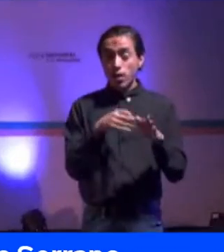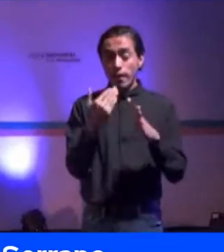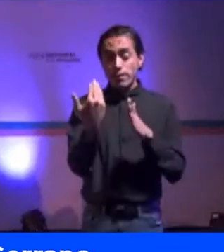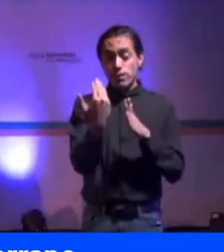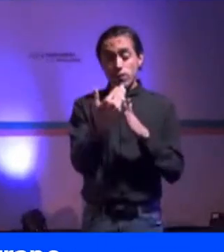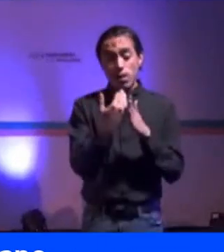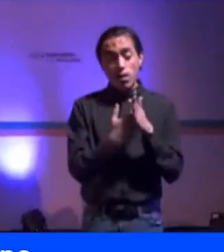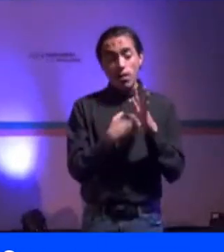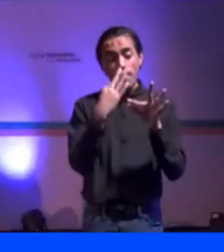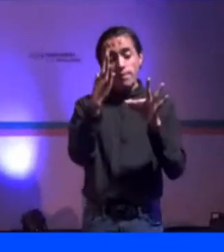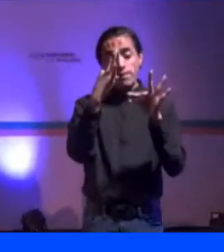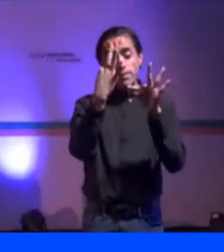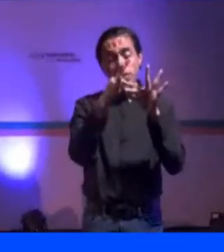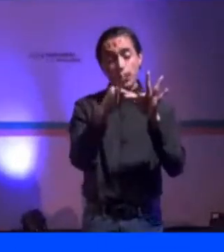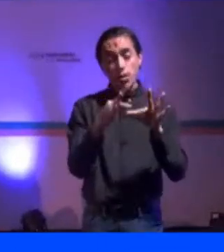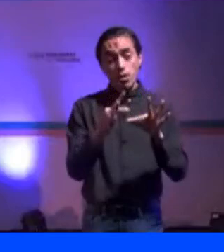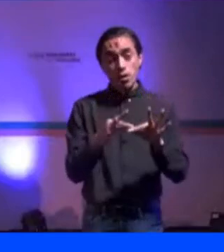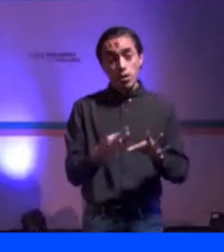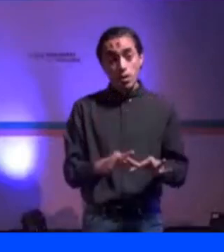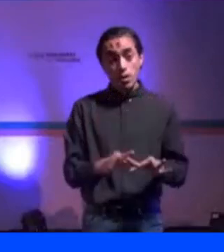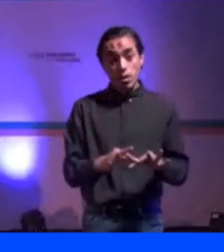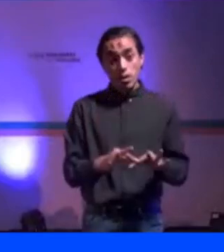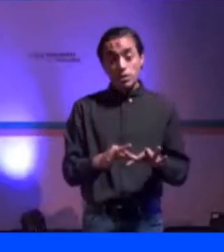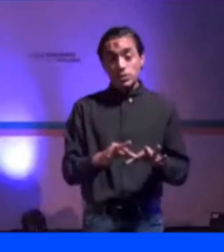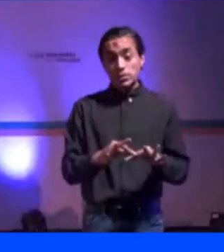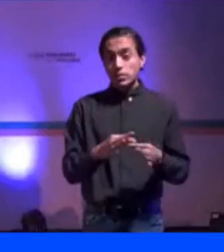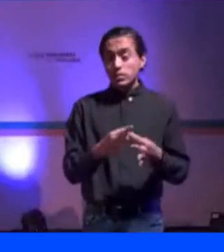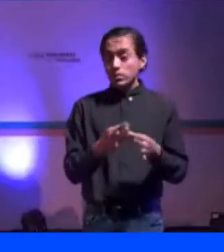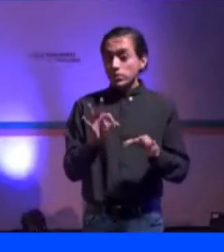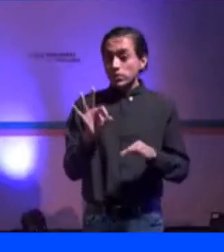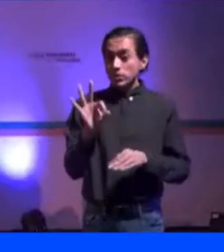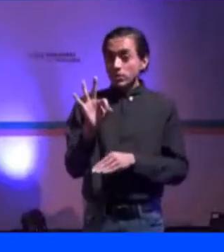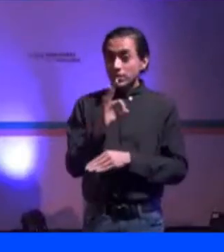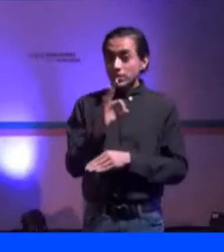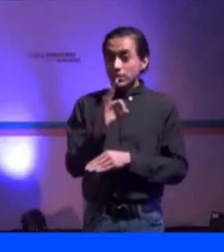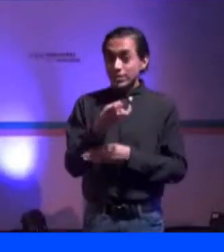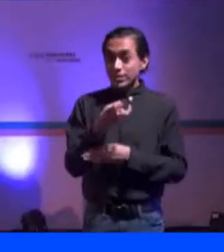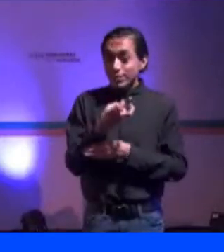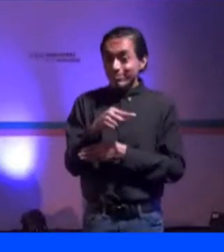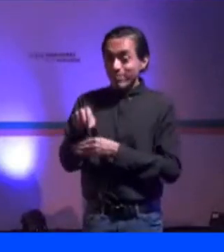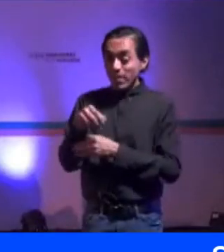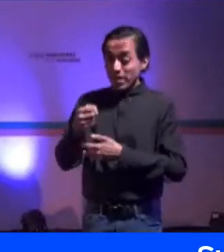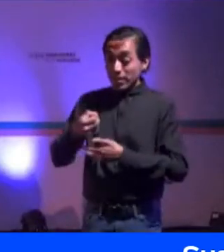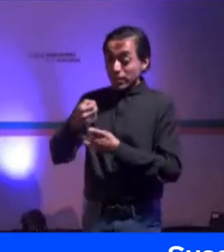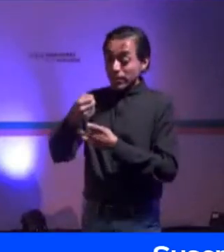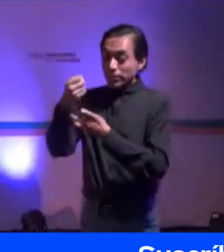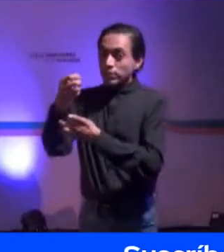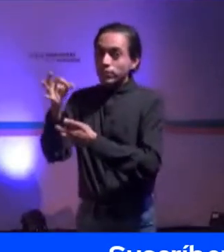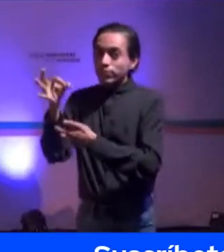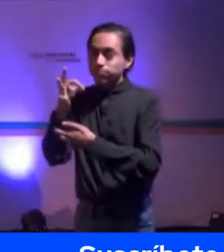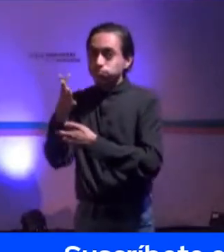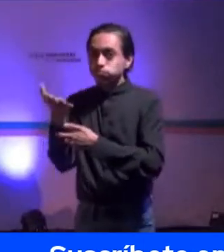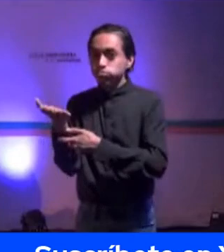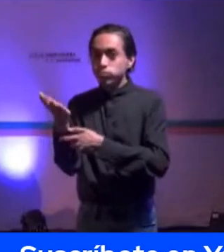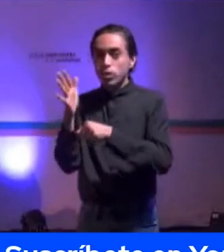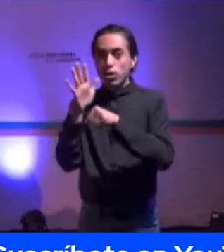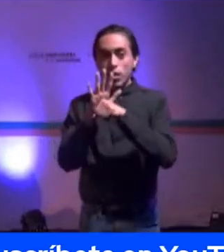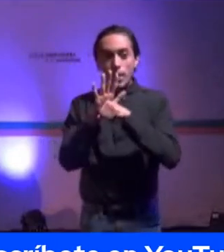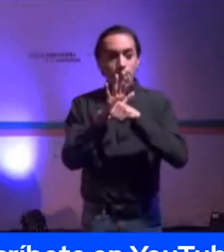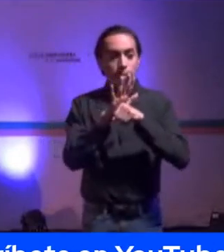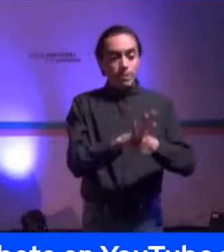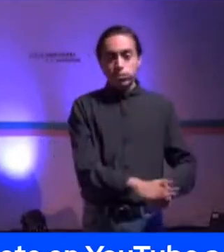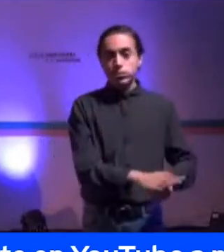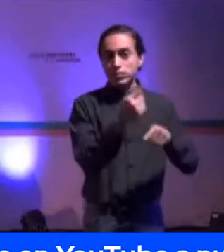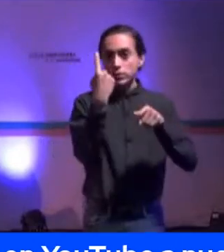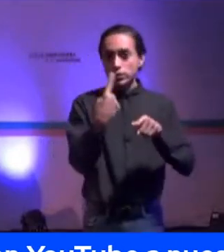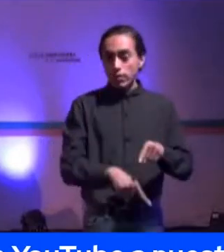estratégicamente, nos van a aplastar con ese dinero que tienen. Así que un saludo para todos los